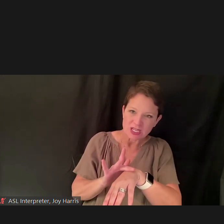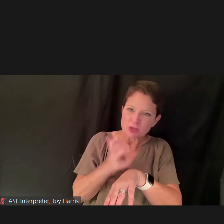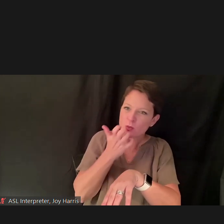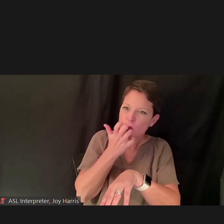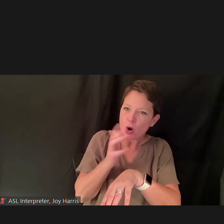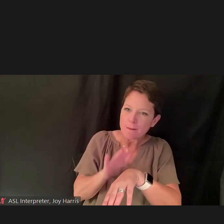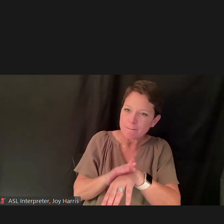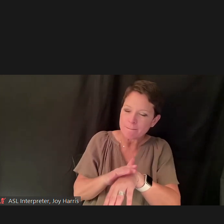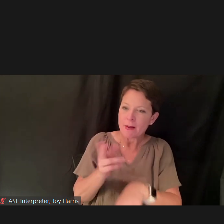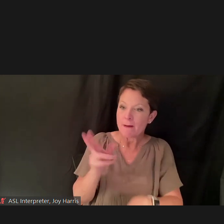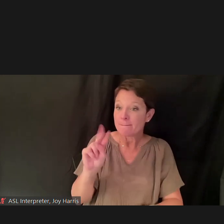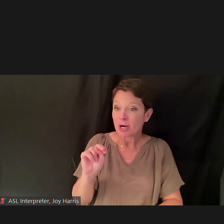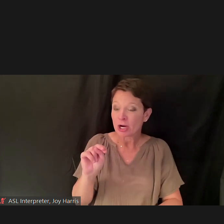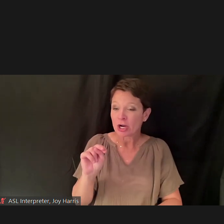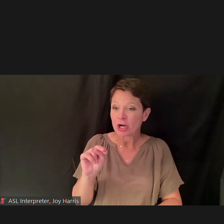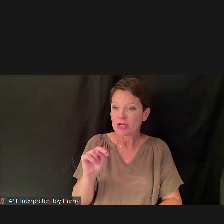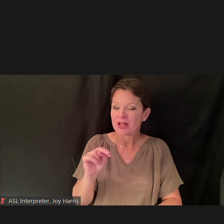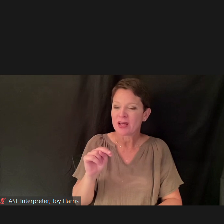enrojecida,